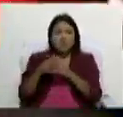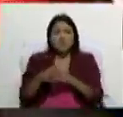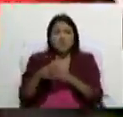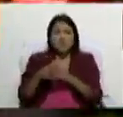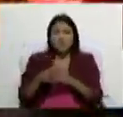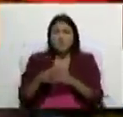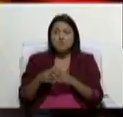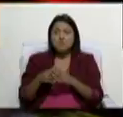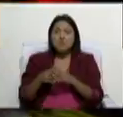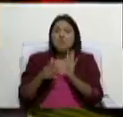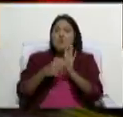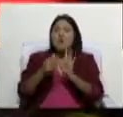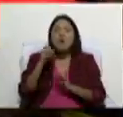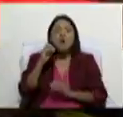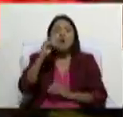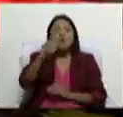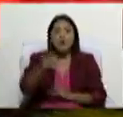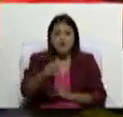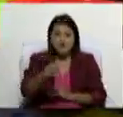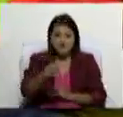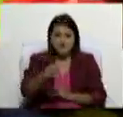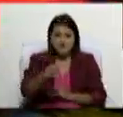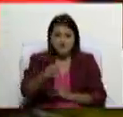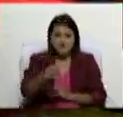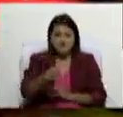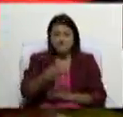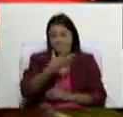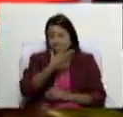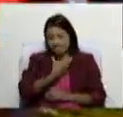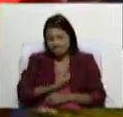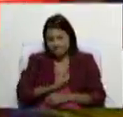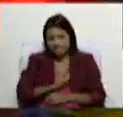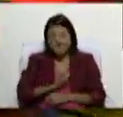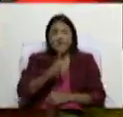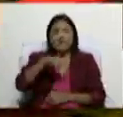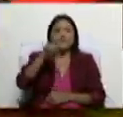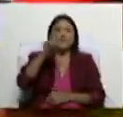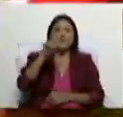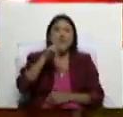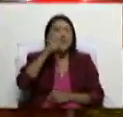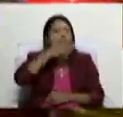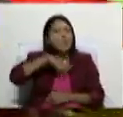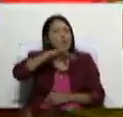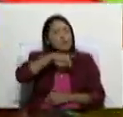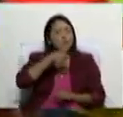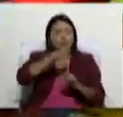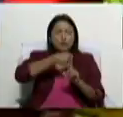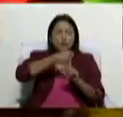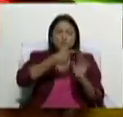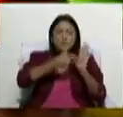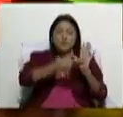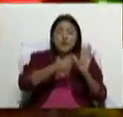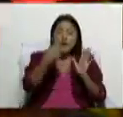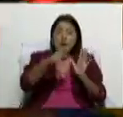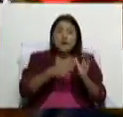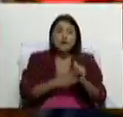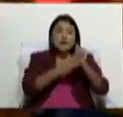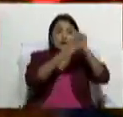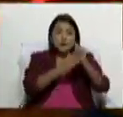dicen nada. Es lamentable, pero aquí hay un pueblo en victoria con unos